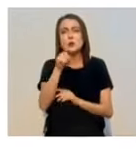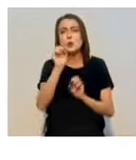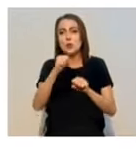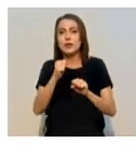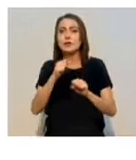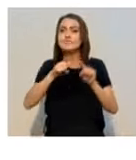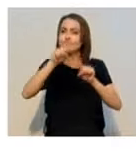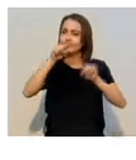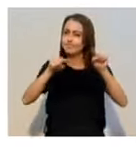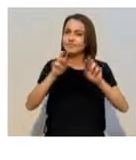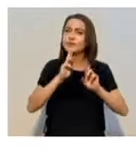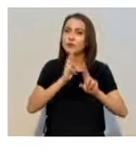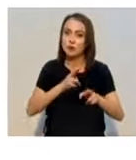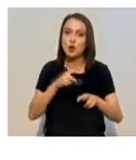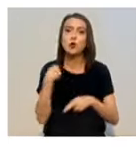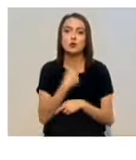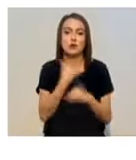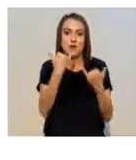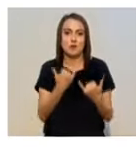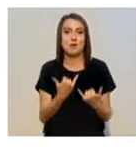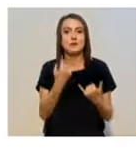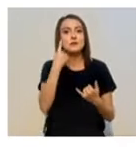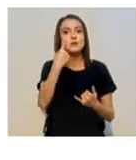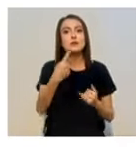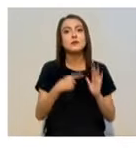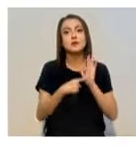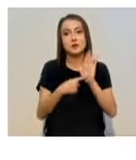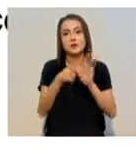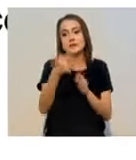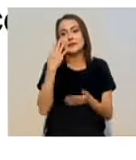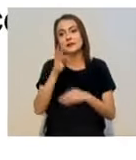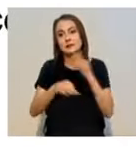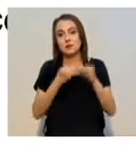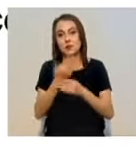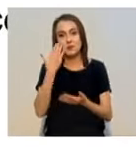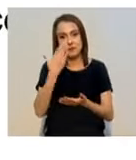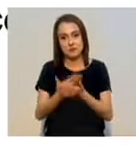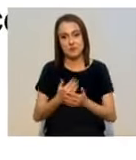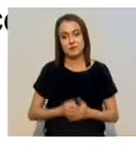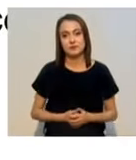el resultado de lo que estamos viendo en esas pruebas.